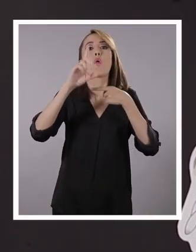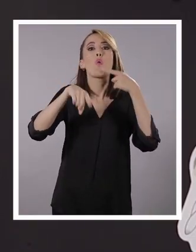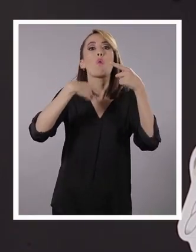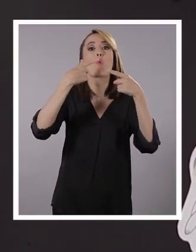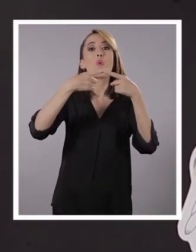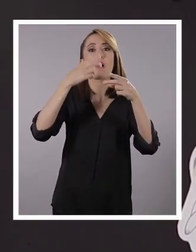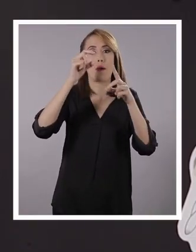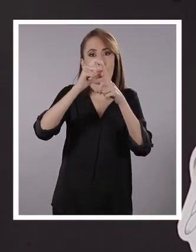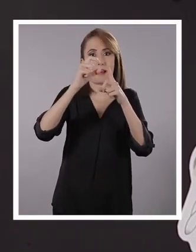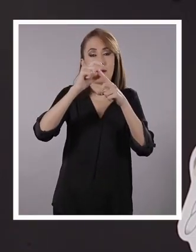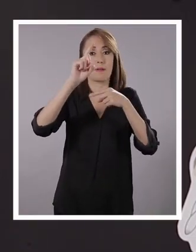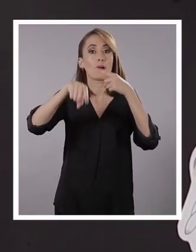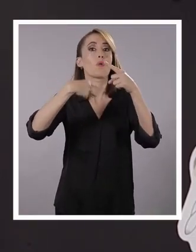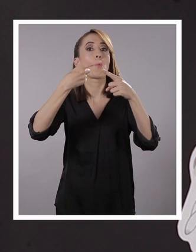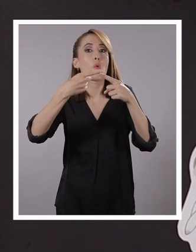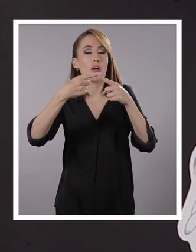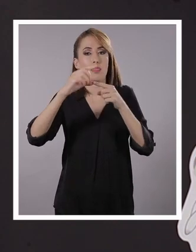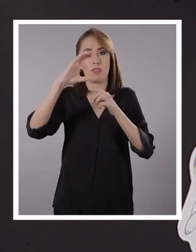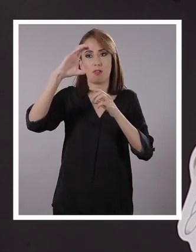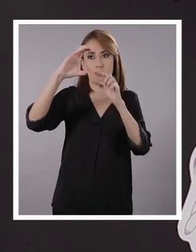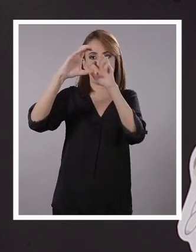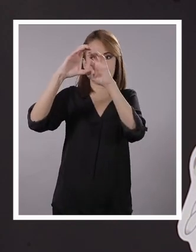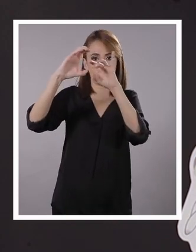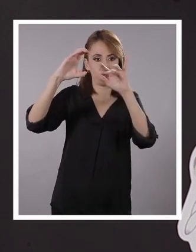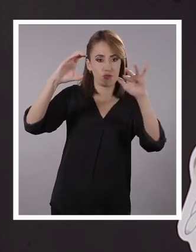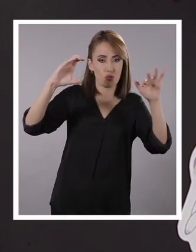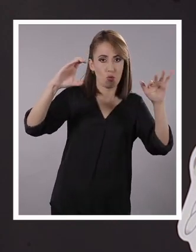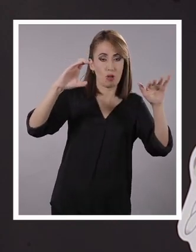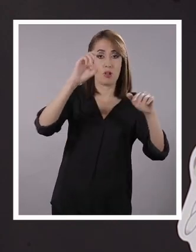bien. Cuando sea necesario,